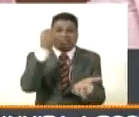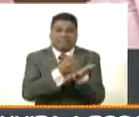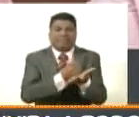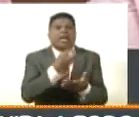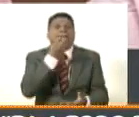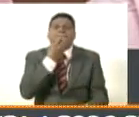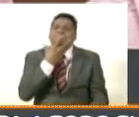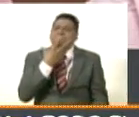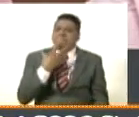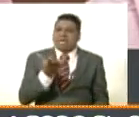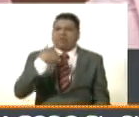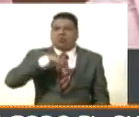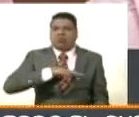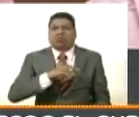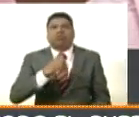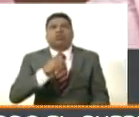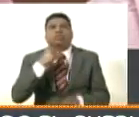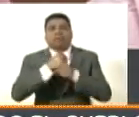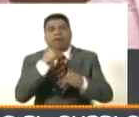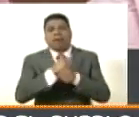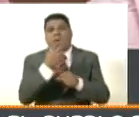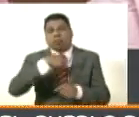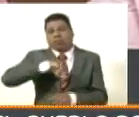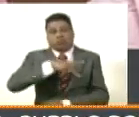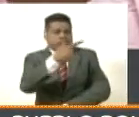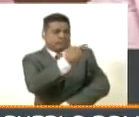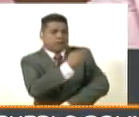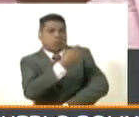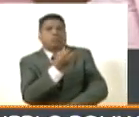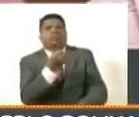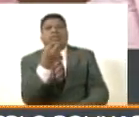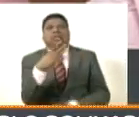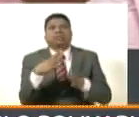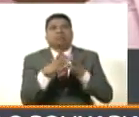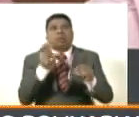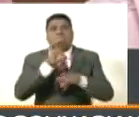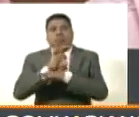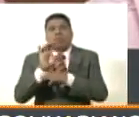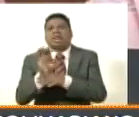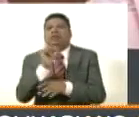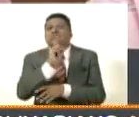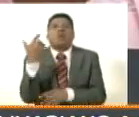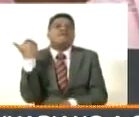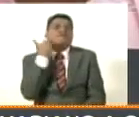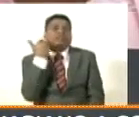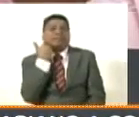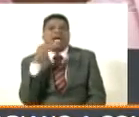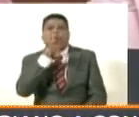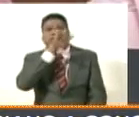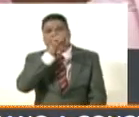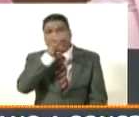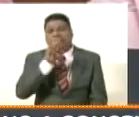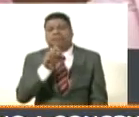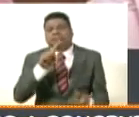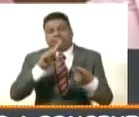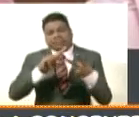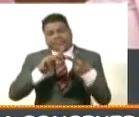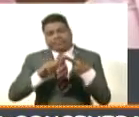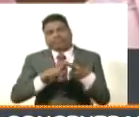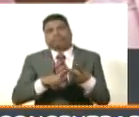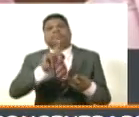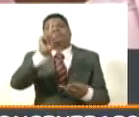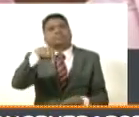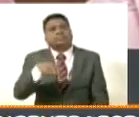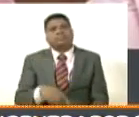calidad de ese insumo veterinario que viene para prevenir epidemias o enfermedades en nuestros rebaños. Y